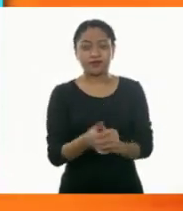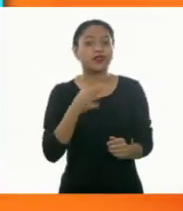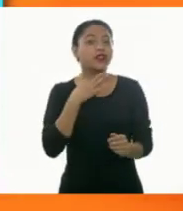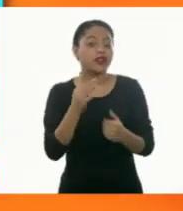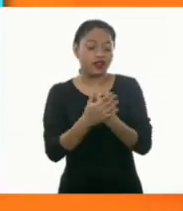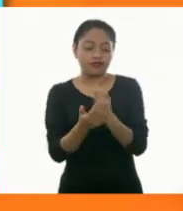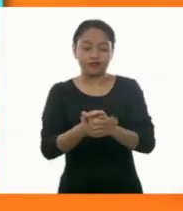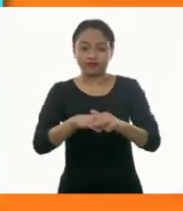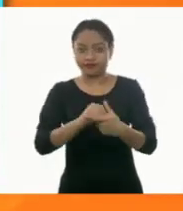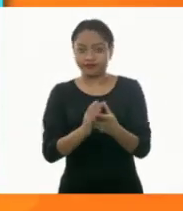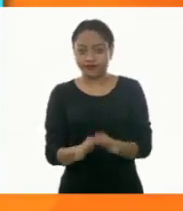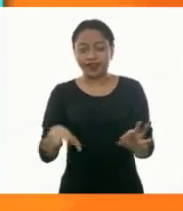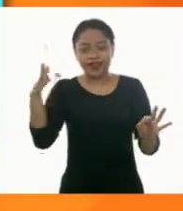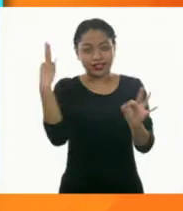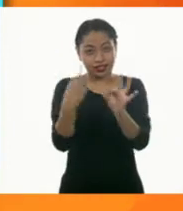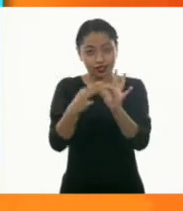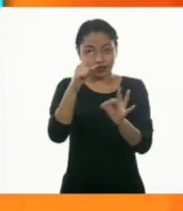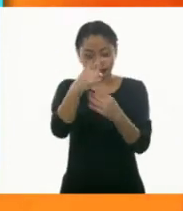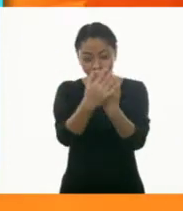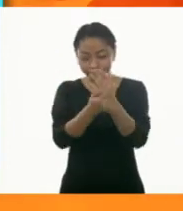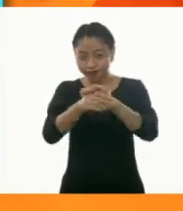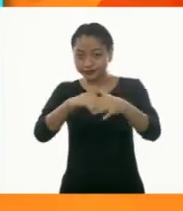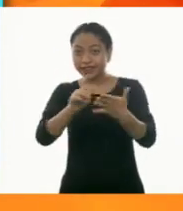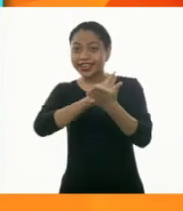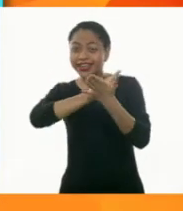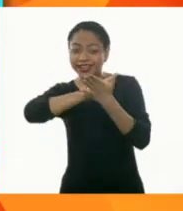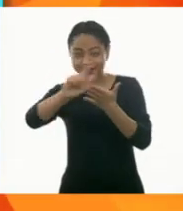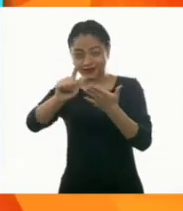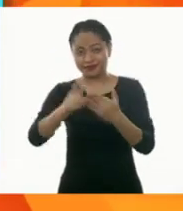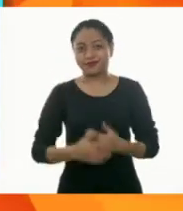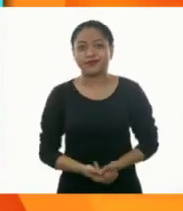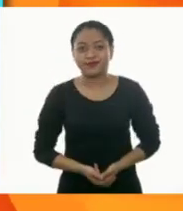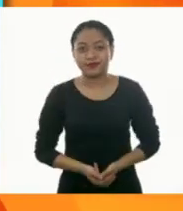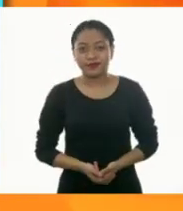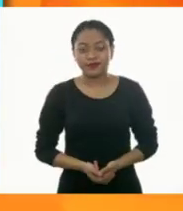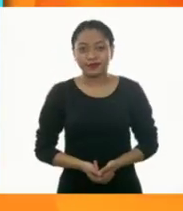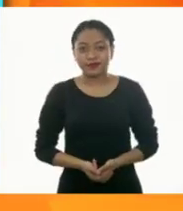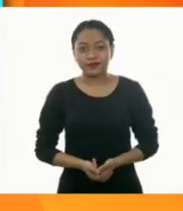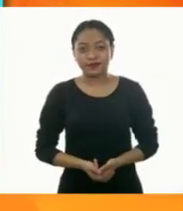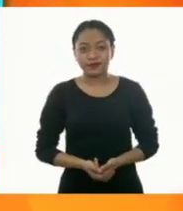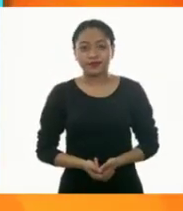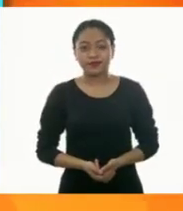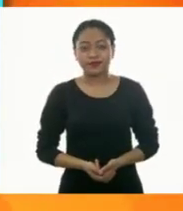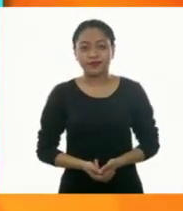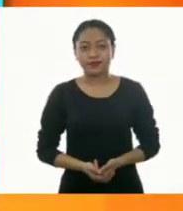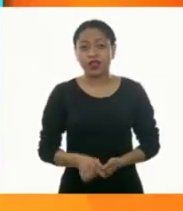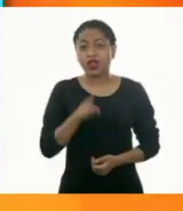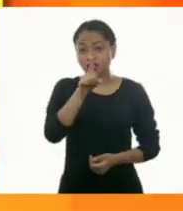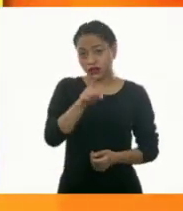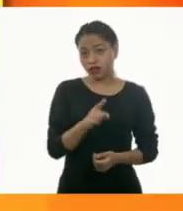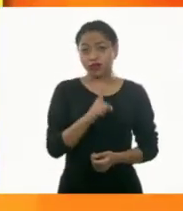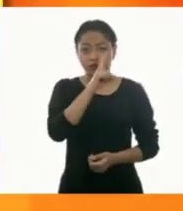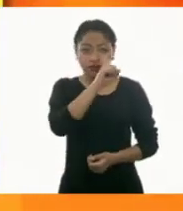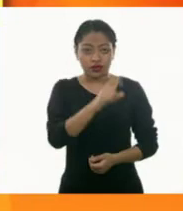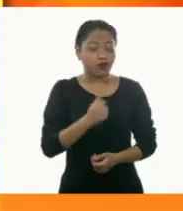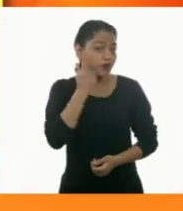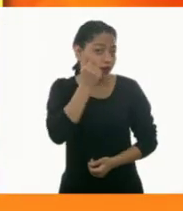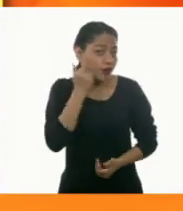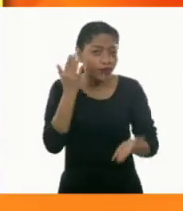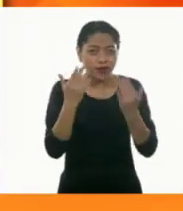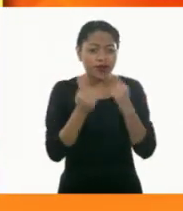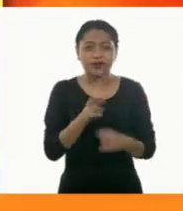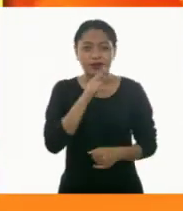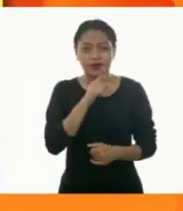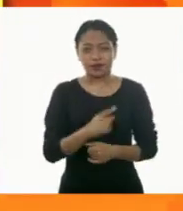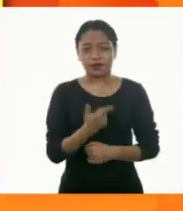Sécalas con una toalla. ¡Y listo! ¡Tus manos están limpias! Si no tienes agua y jabón,